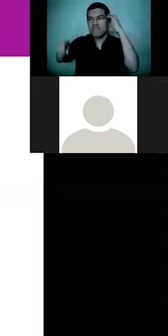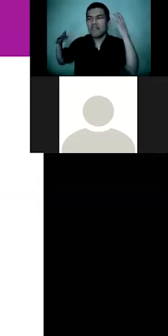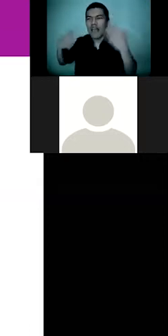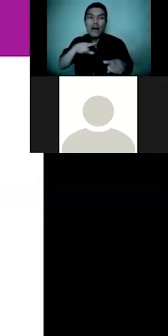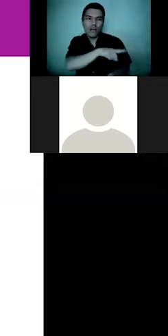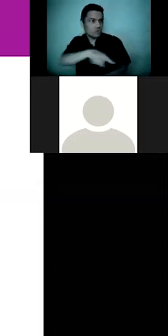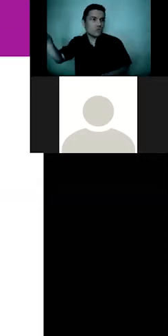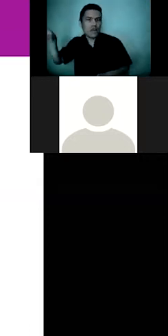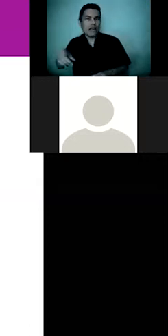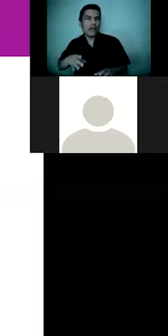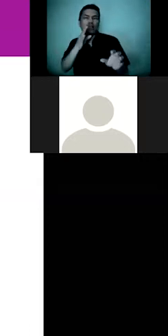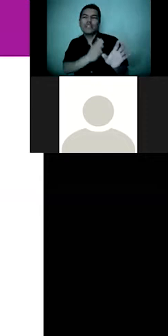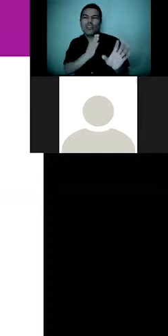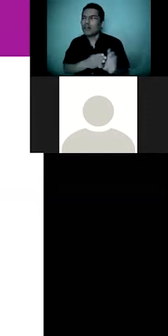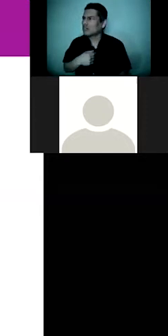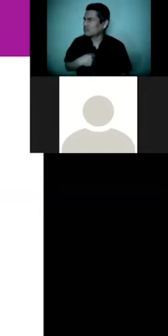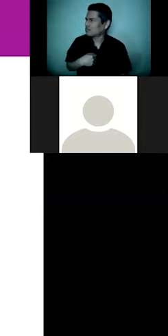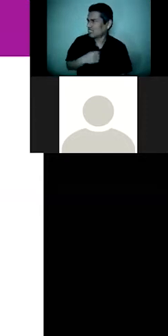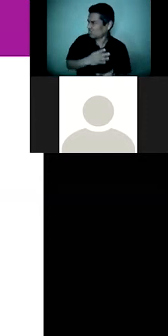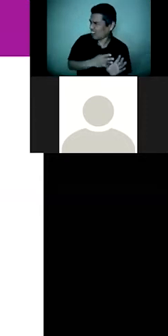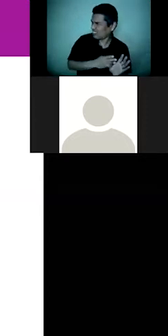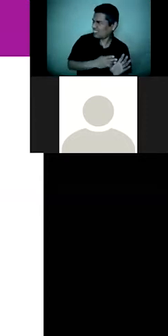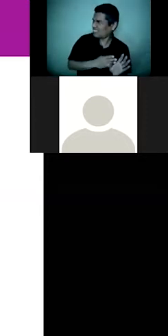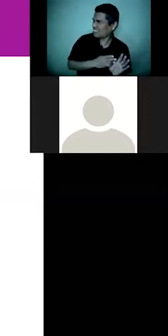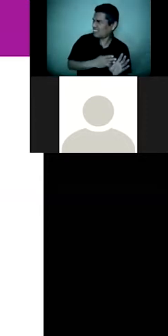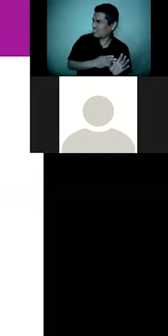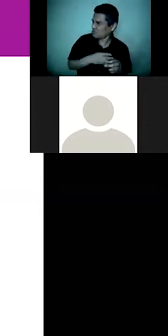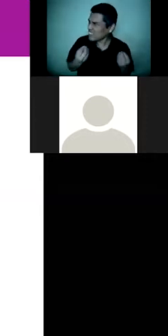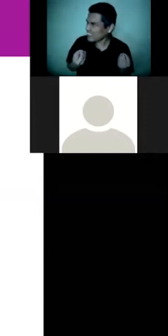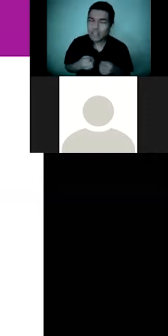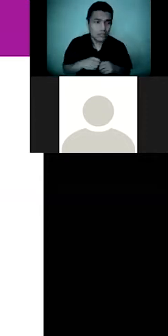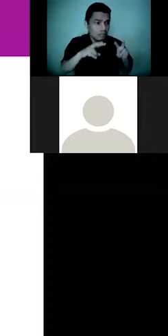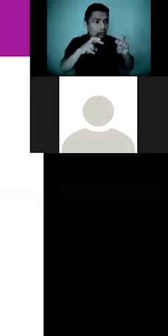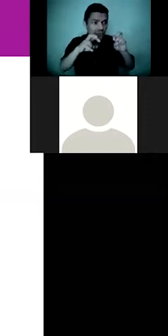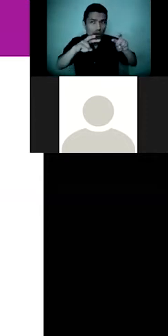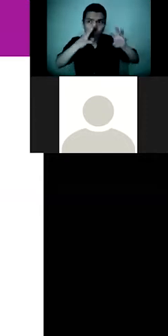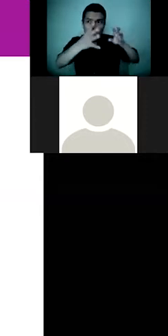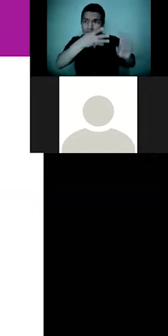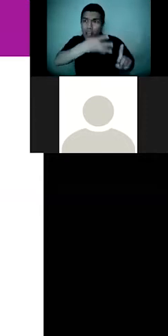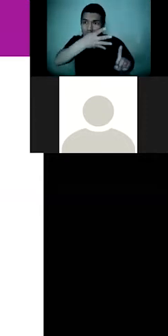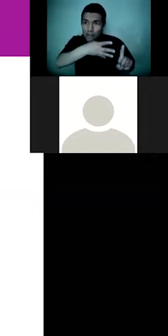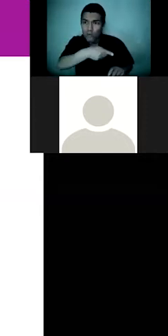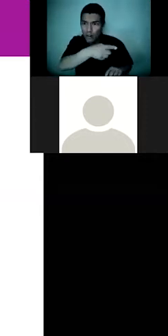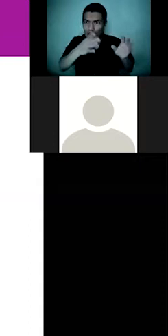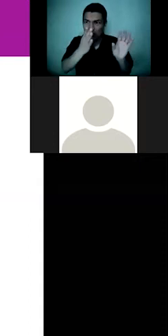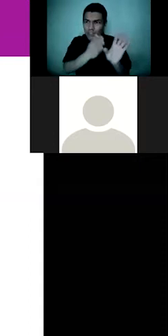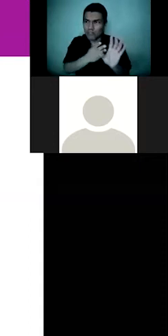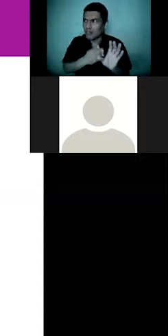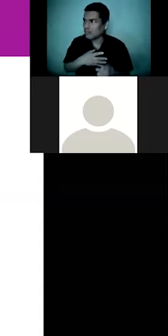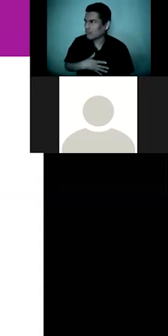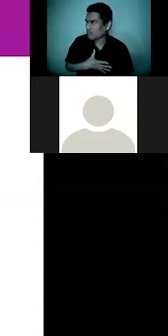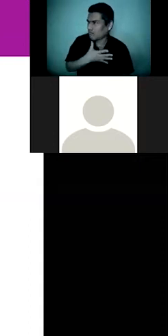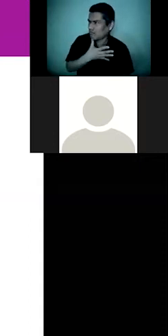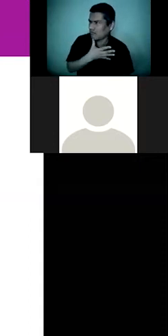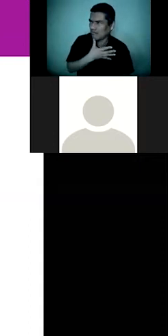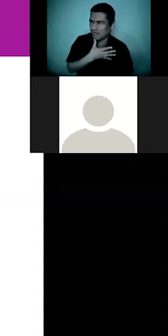si es que era o no era, cuál era, ¿no? Entonces me digo, voy a ir a la psicóloga. Me mandaron a la psicóloga. ¿Tengo que ir a la psicóloga? Sí, sí, tienes que ir